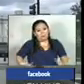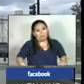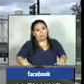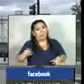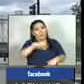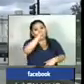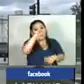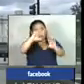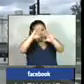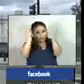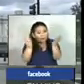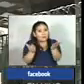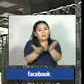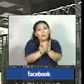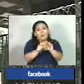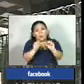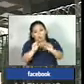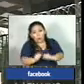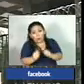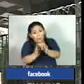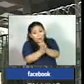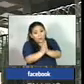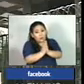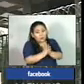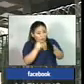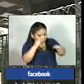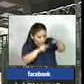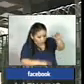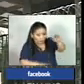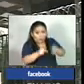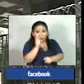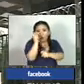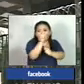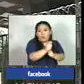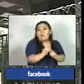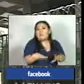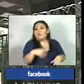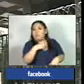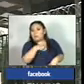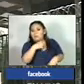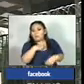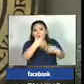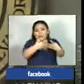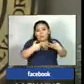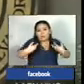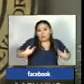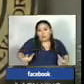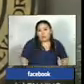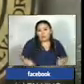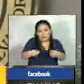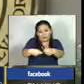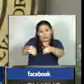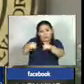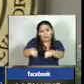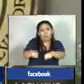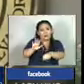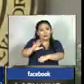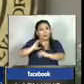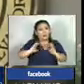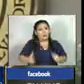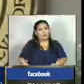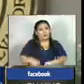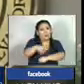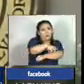las personas a presentar peticiones que contengan denuncias o quejas de violación de la convención por un Estado. Con